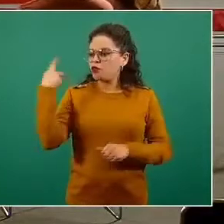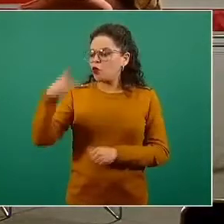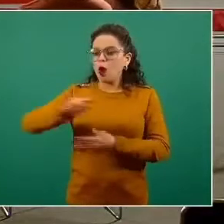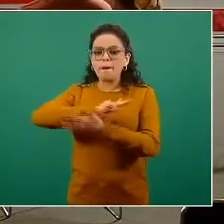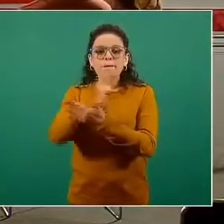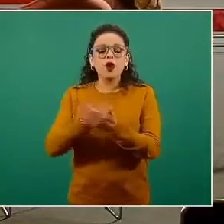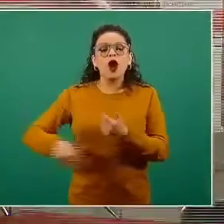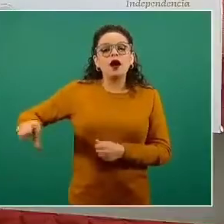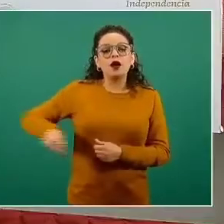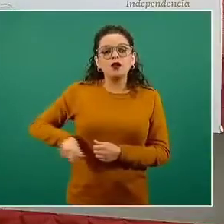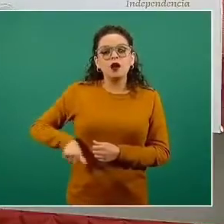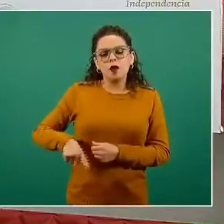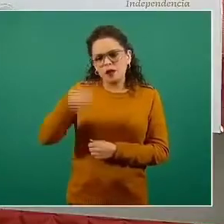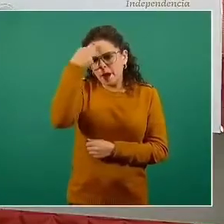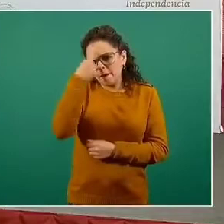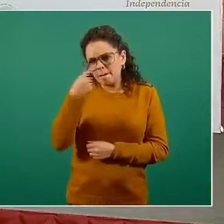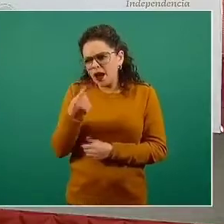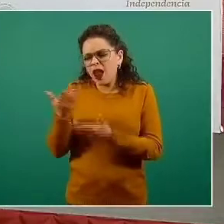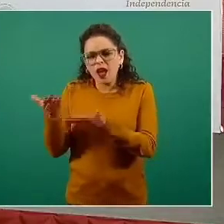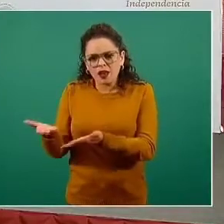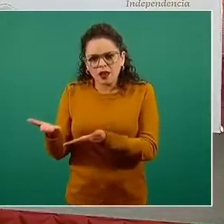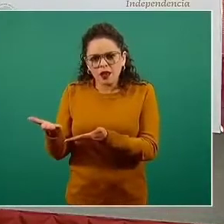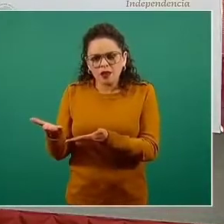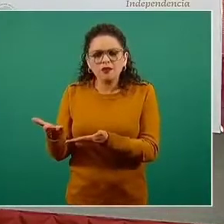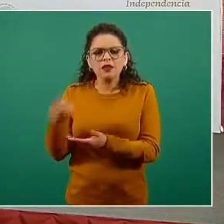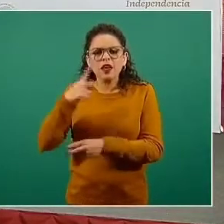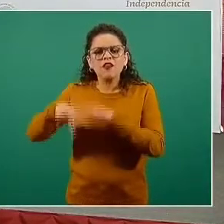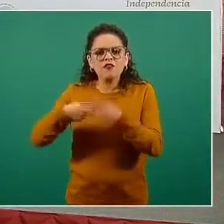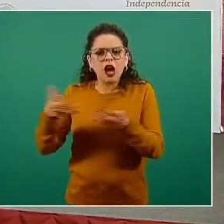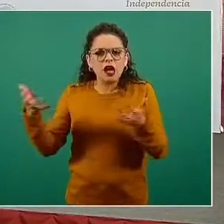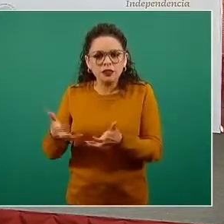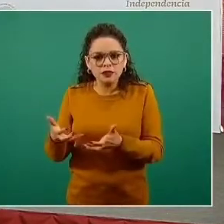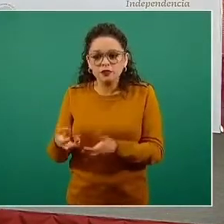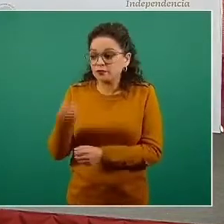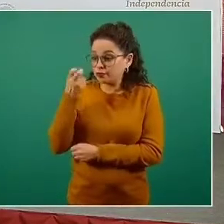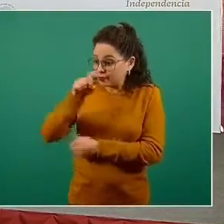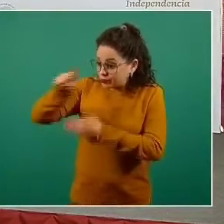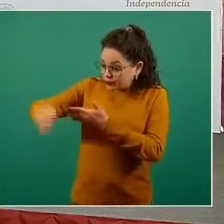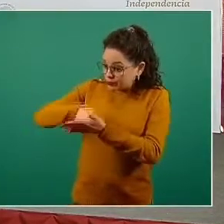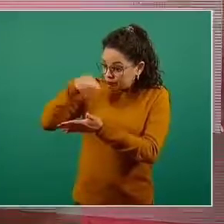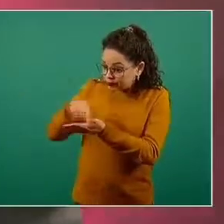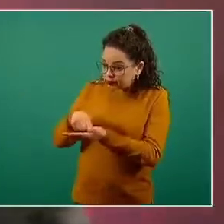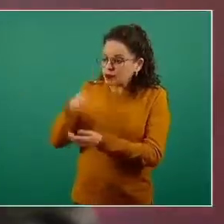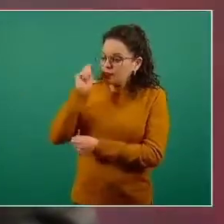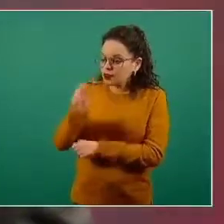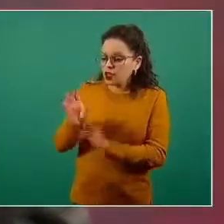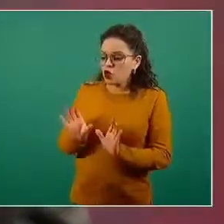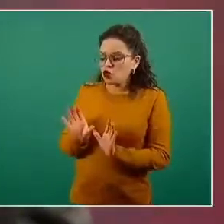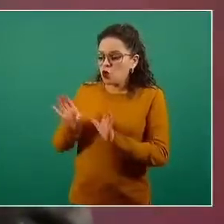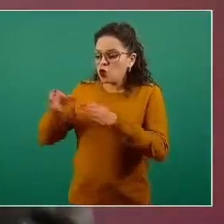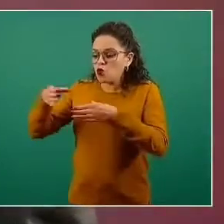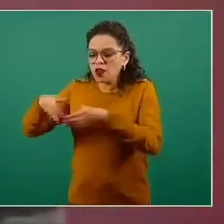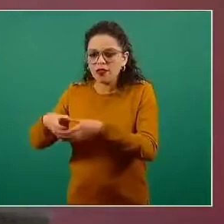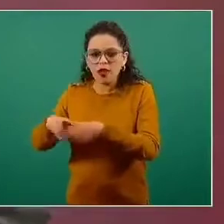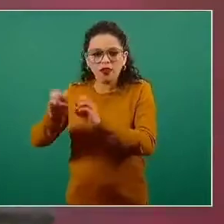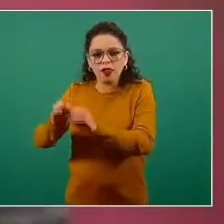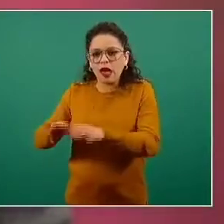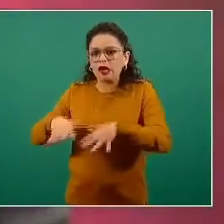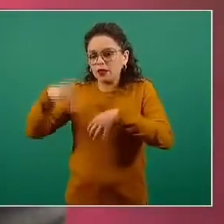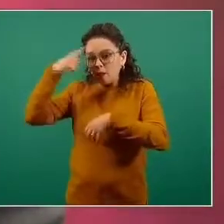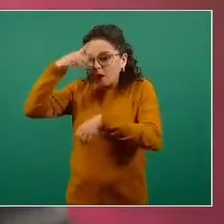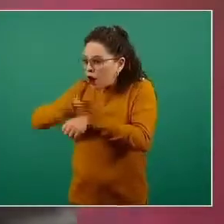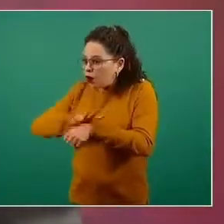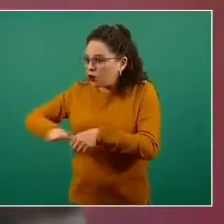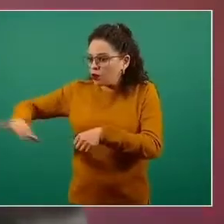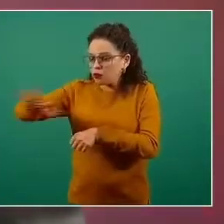lo que pretenden es precisamente eso. Los centros integradores son comunidades, son asambleas comunitarias, no es un